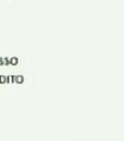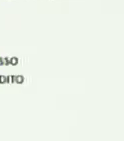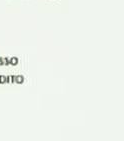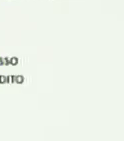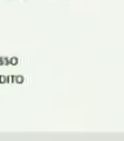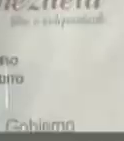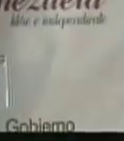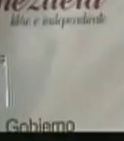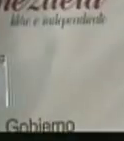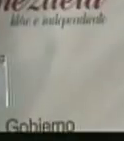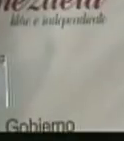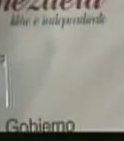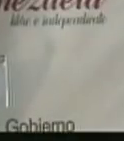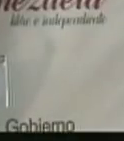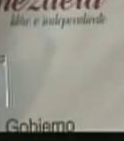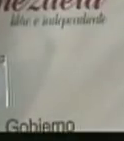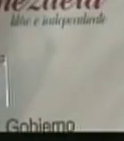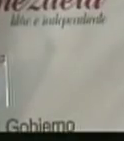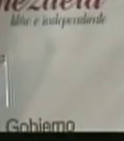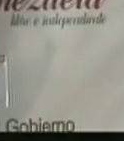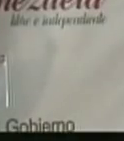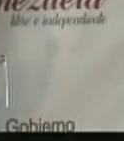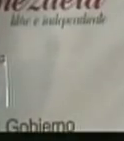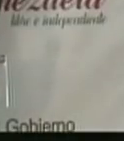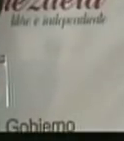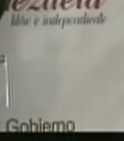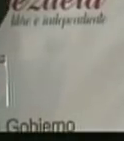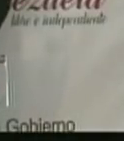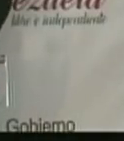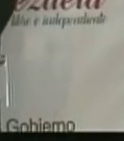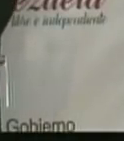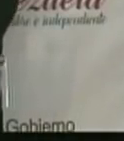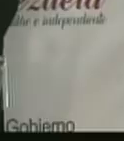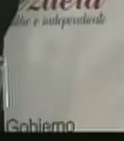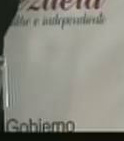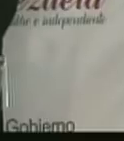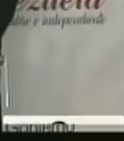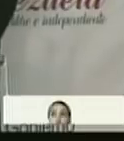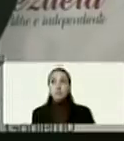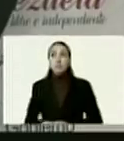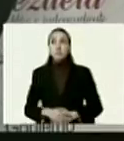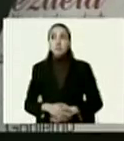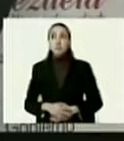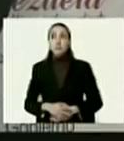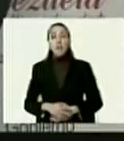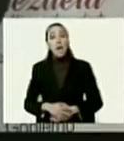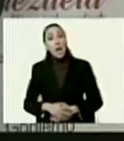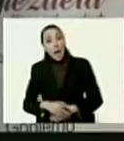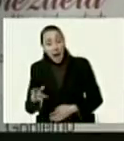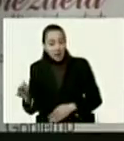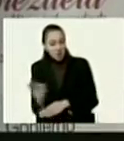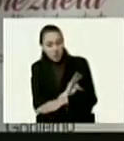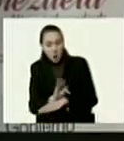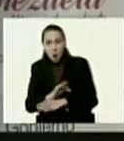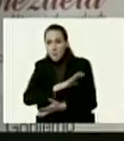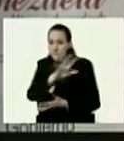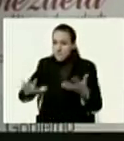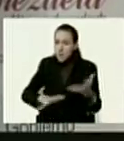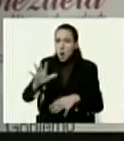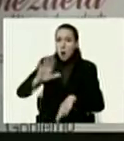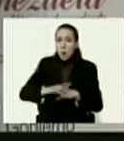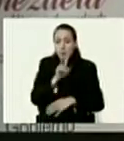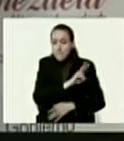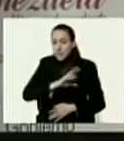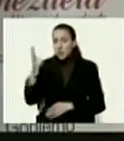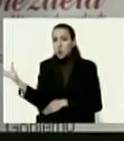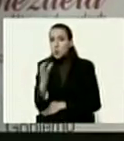admiraba mucho? No. Este es un punto boscoso, selvático, de la frontera entre Colombia y Venezuela, por donde Los Rastrojos